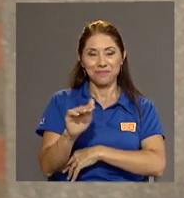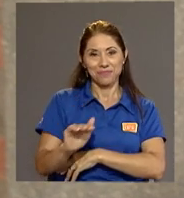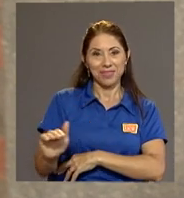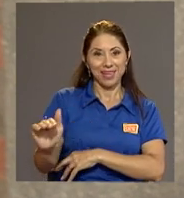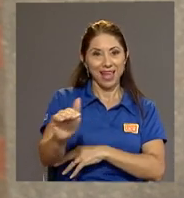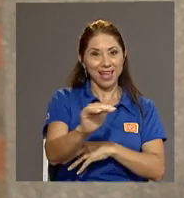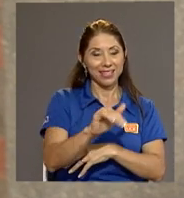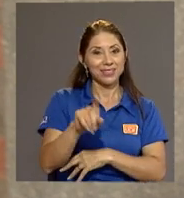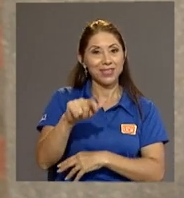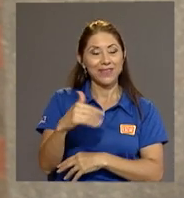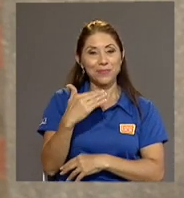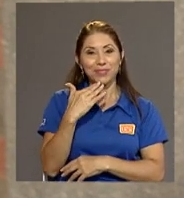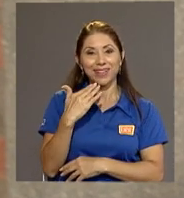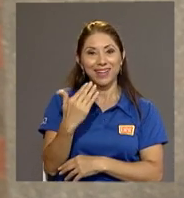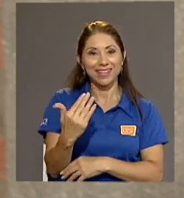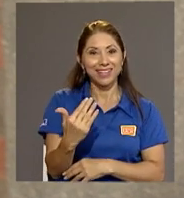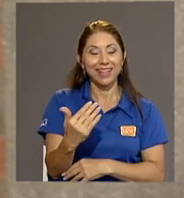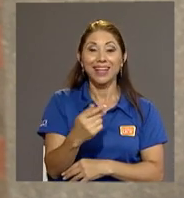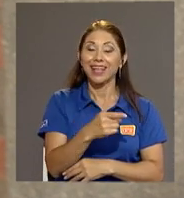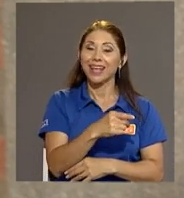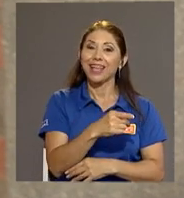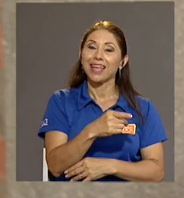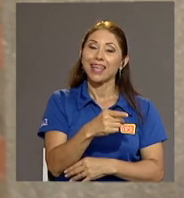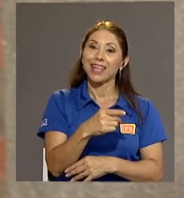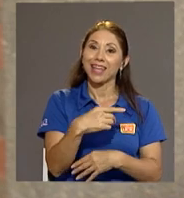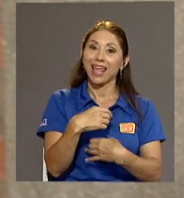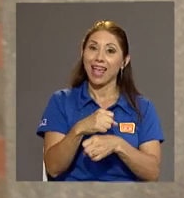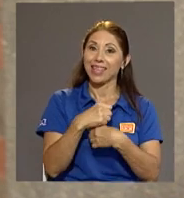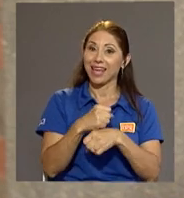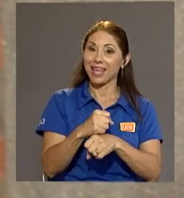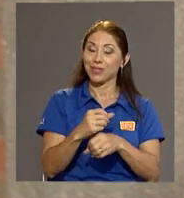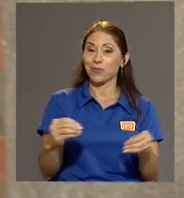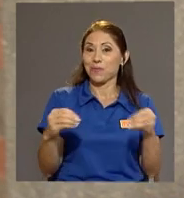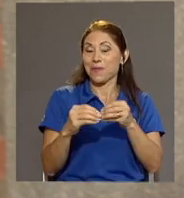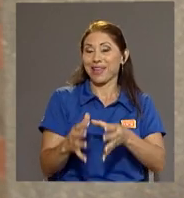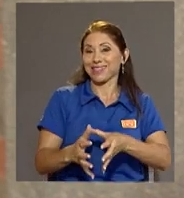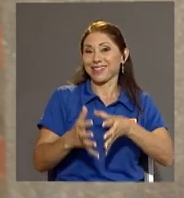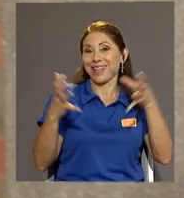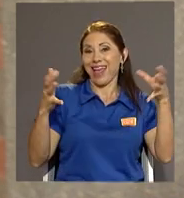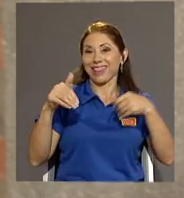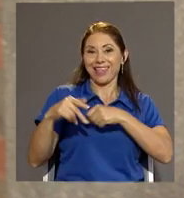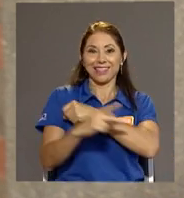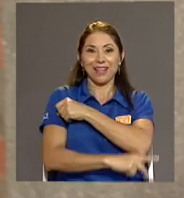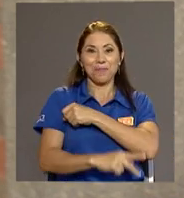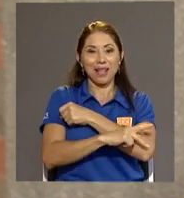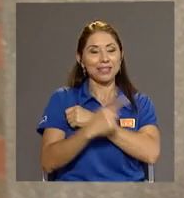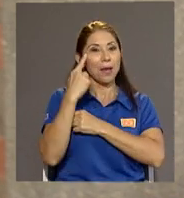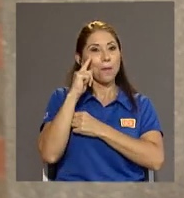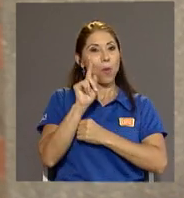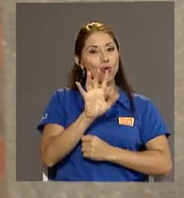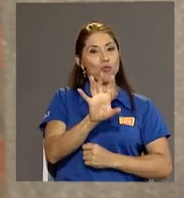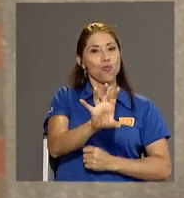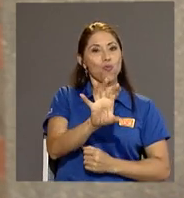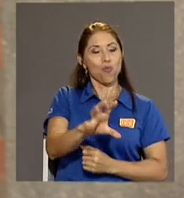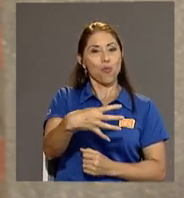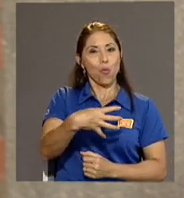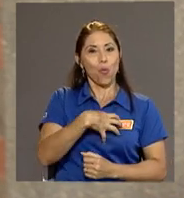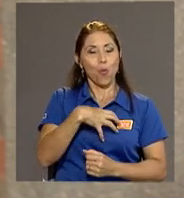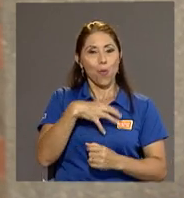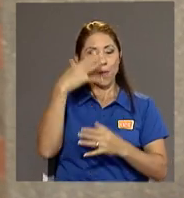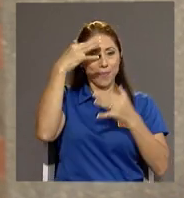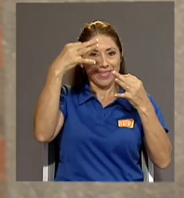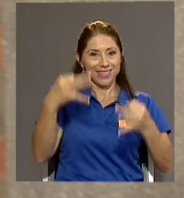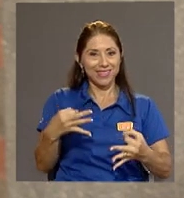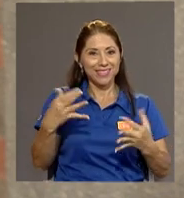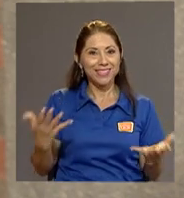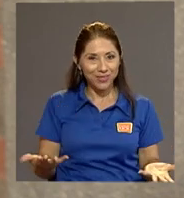tenemos que agradecerles el que hayan hecho esta patria más grande por decisión de ellos. Esta es la